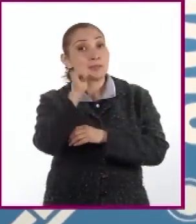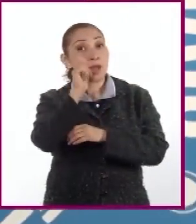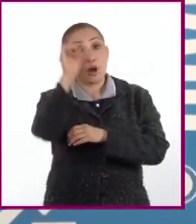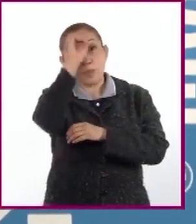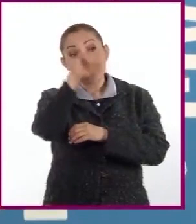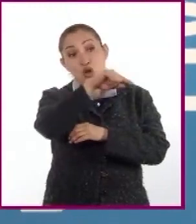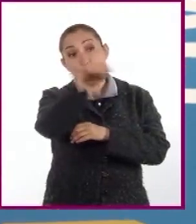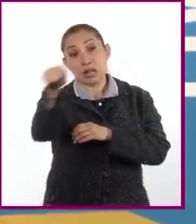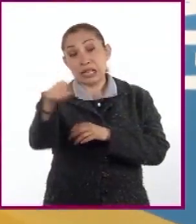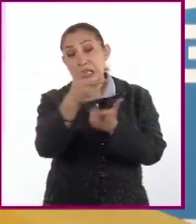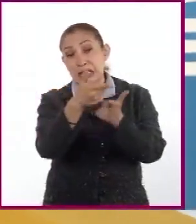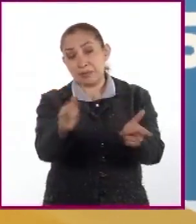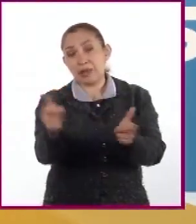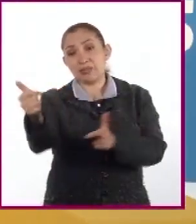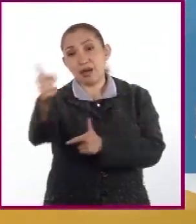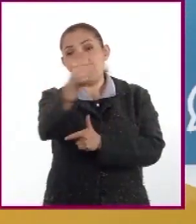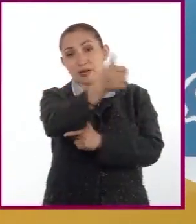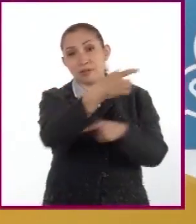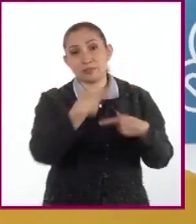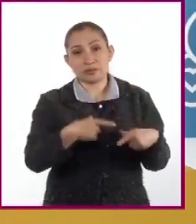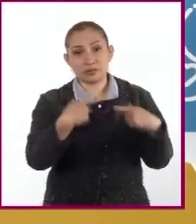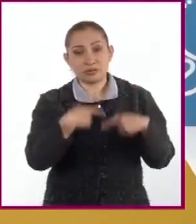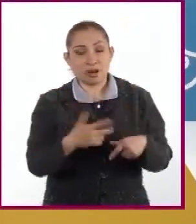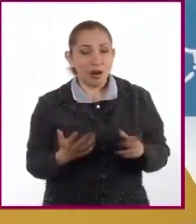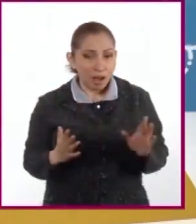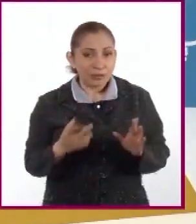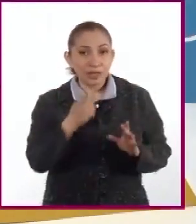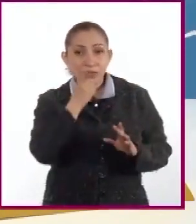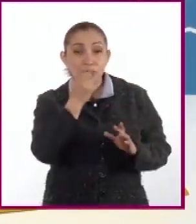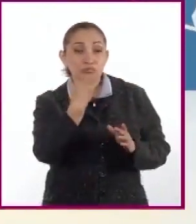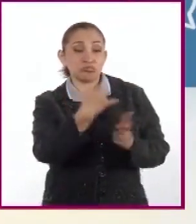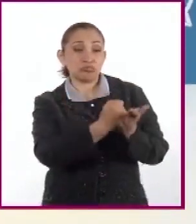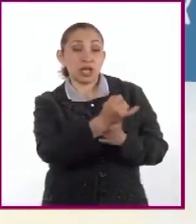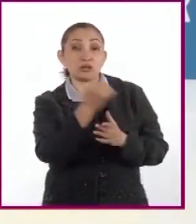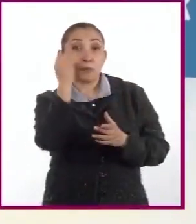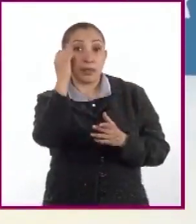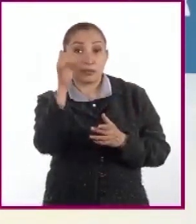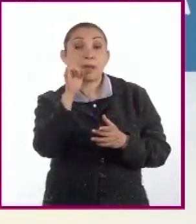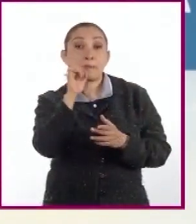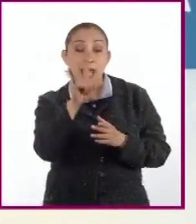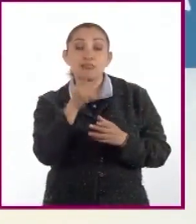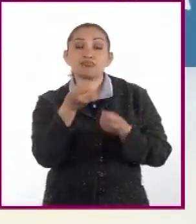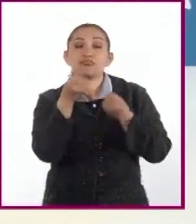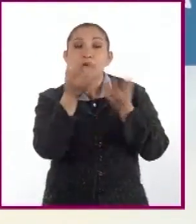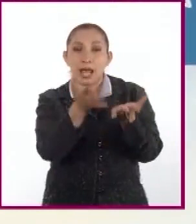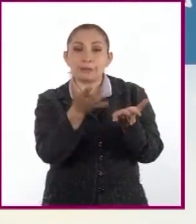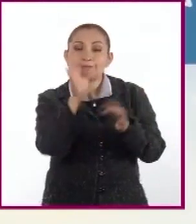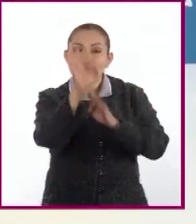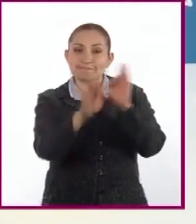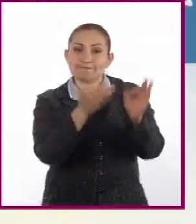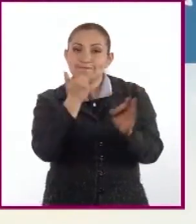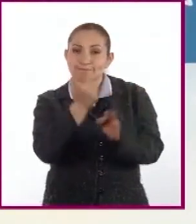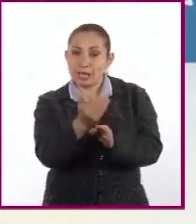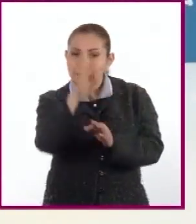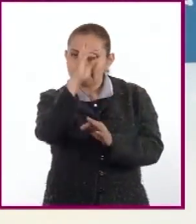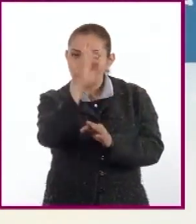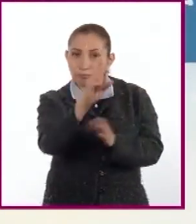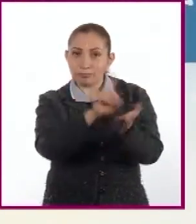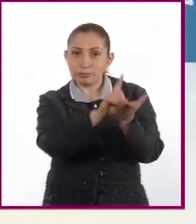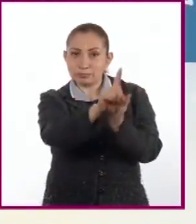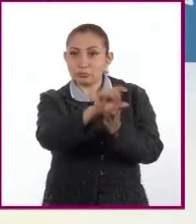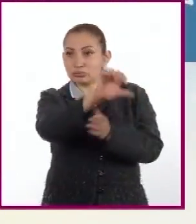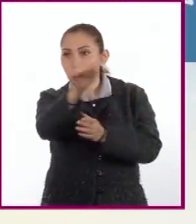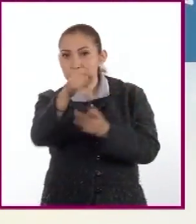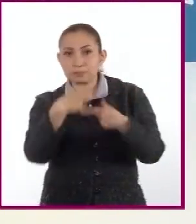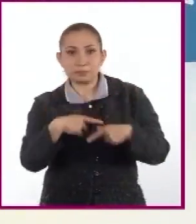opinión y libertad de las y los demás al decidir, sin olvidar que debemos brindar un trato digno y respetar los derechos de las